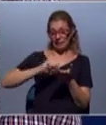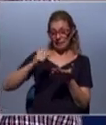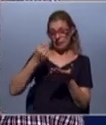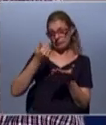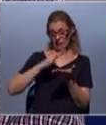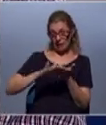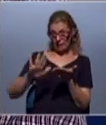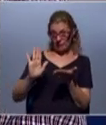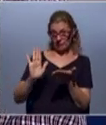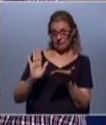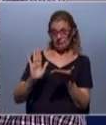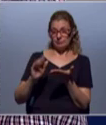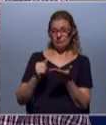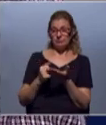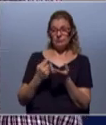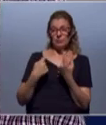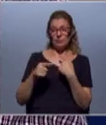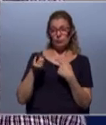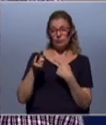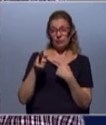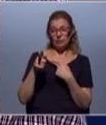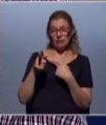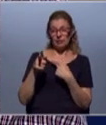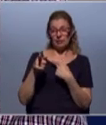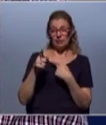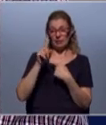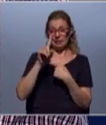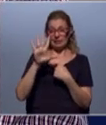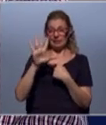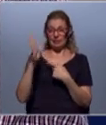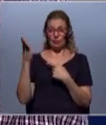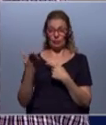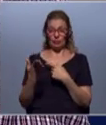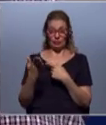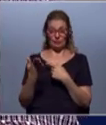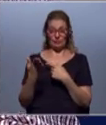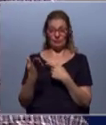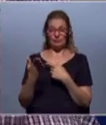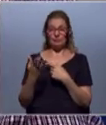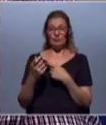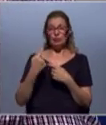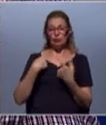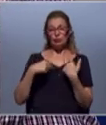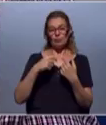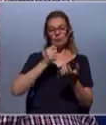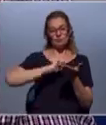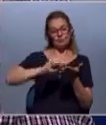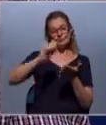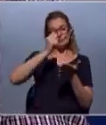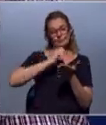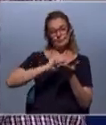honoraria pero ustedes tienen que conseguir el 15 por ciento entonces yo redacté la iniciativa